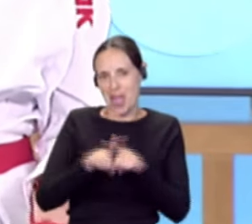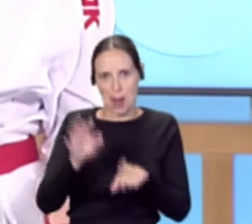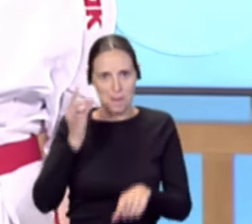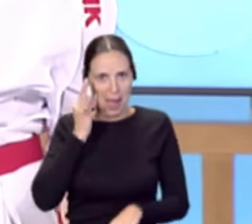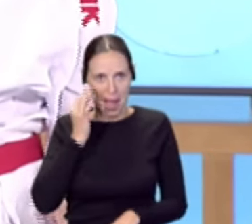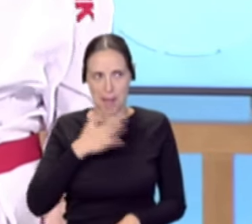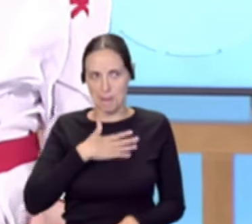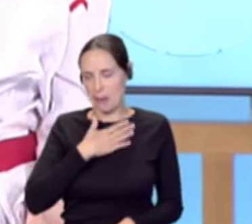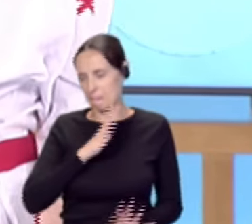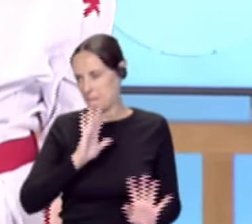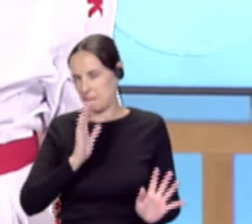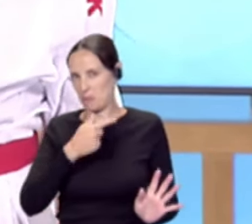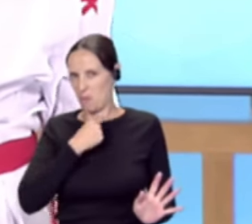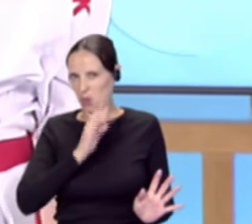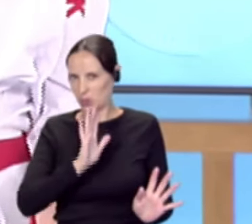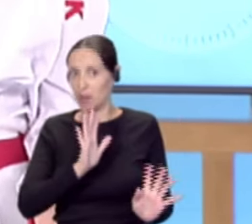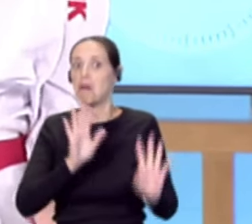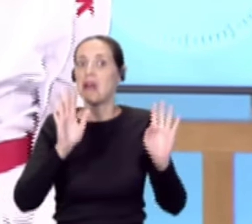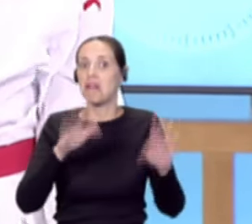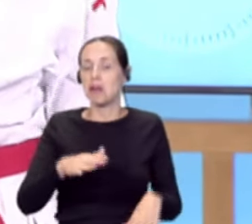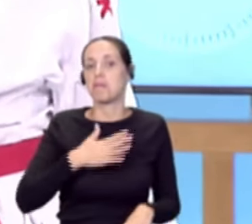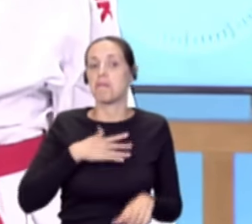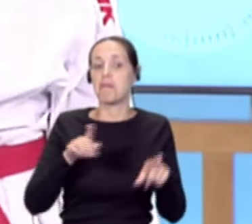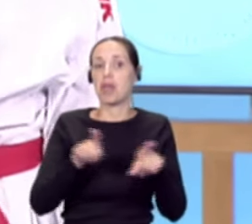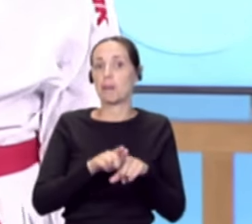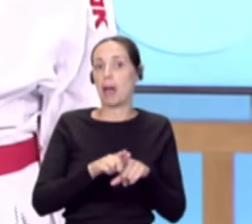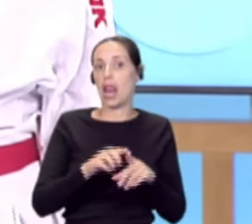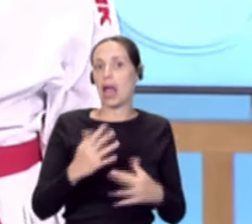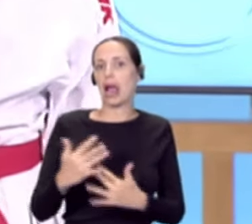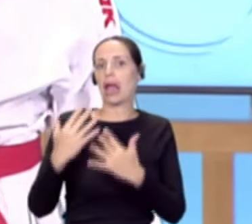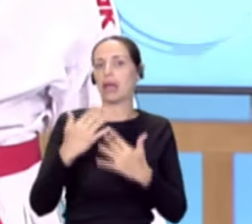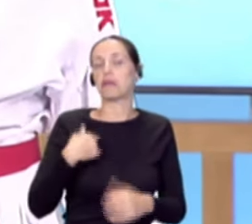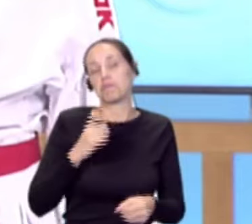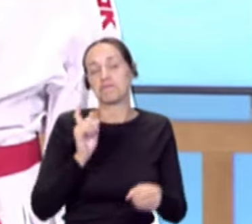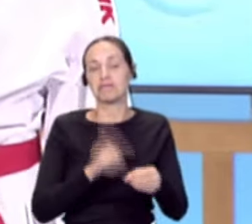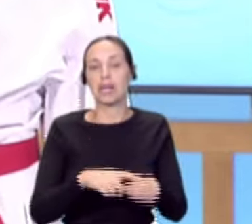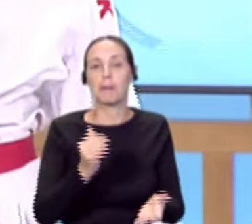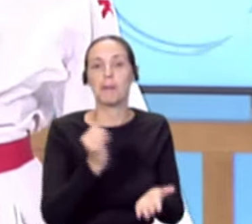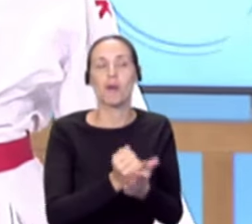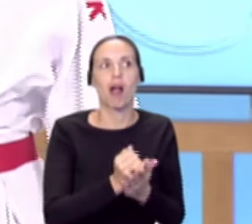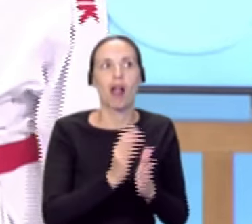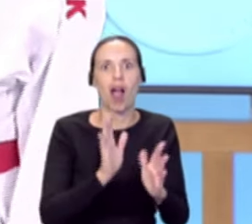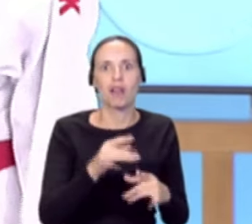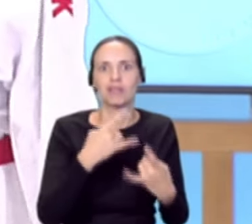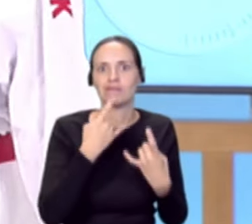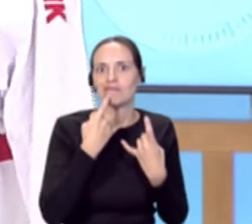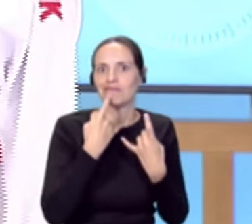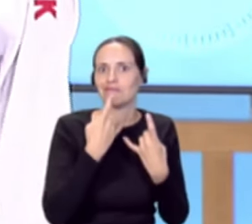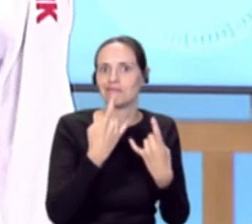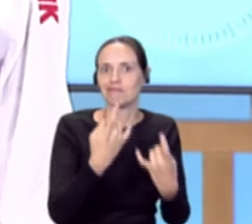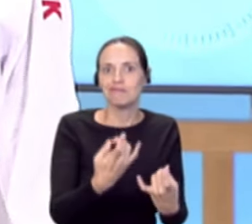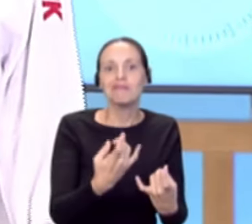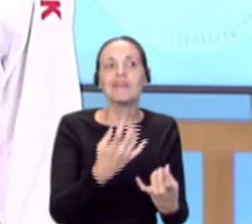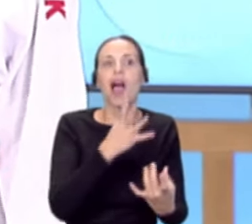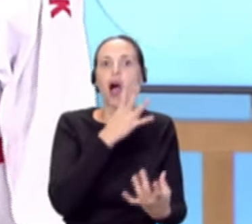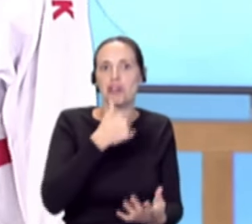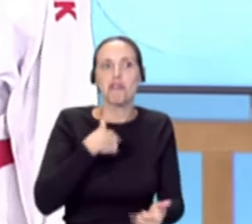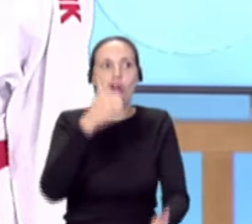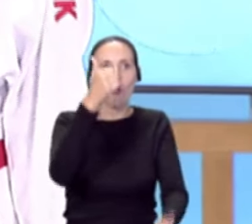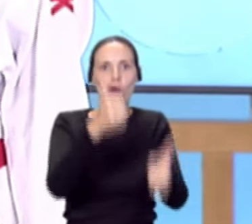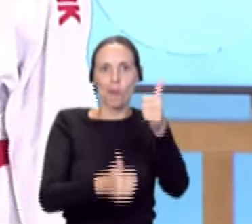mucho, pero pues me metí para probar y me gustó un montón y... A día de hoy, pues, estoy en la competición